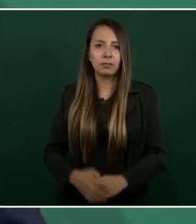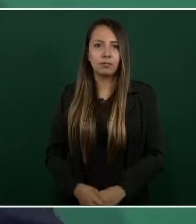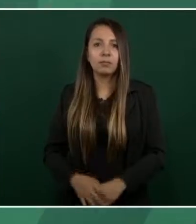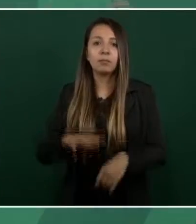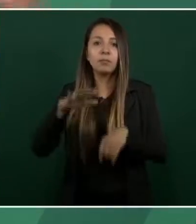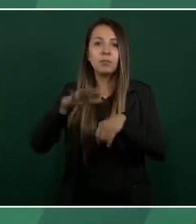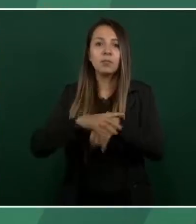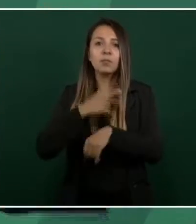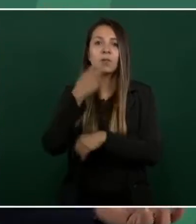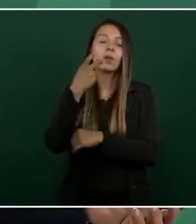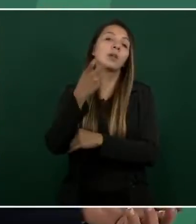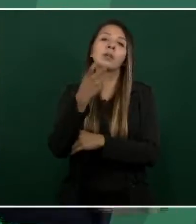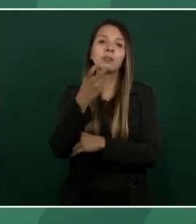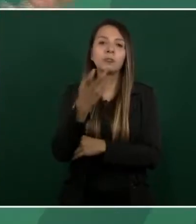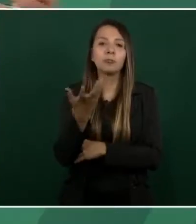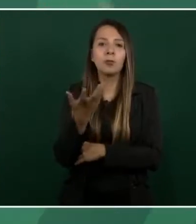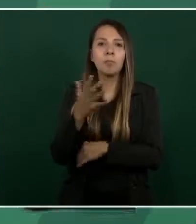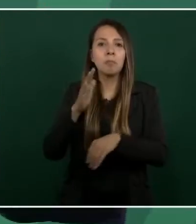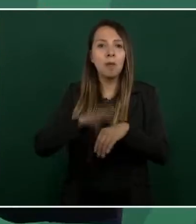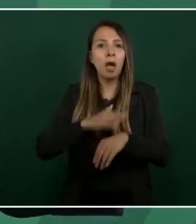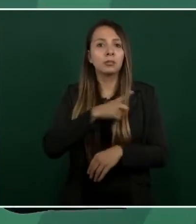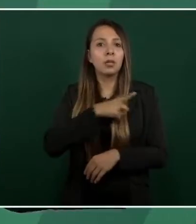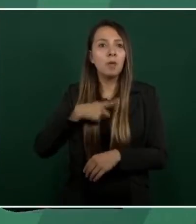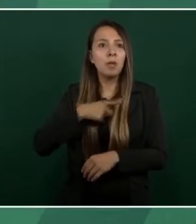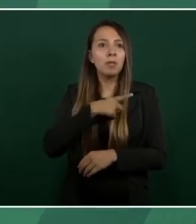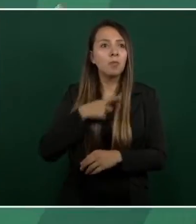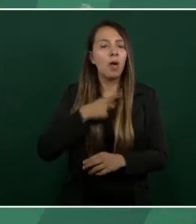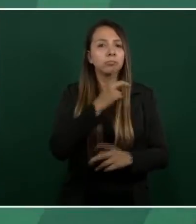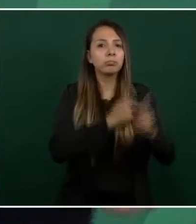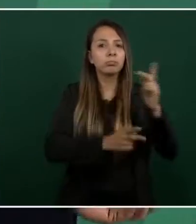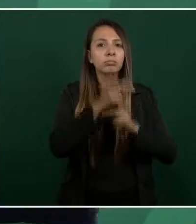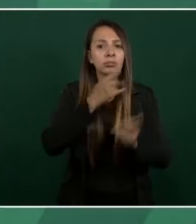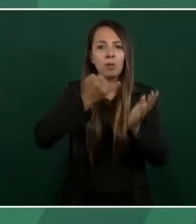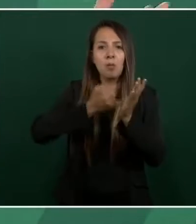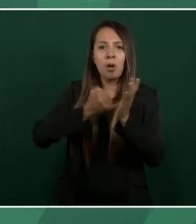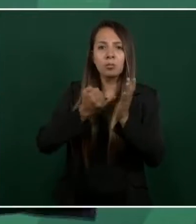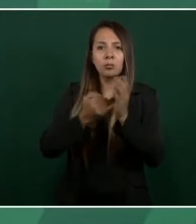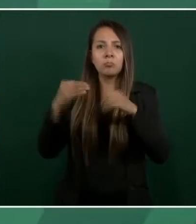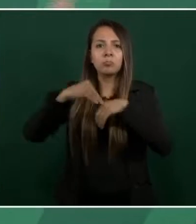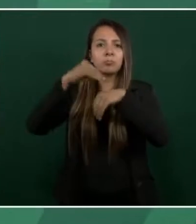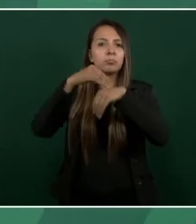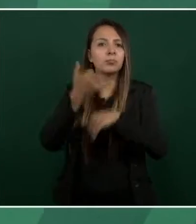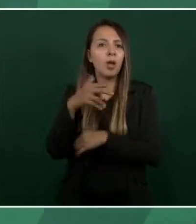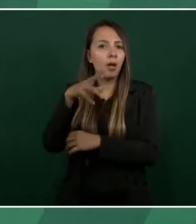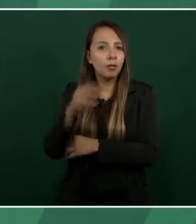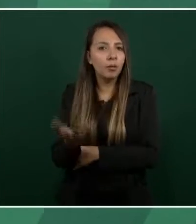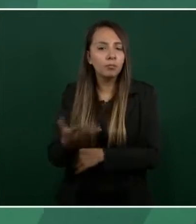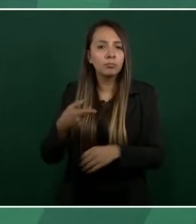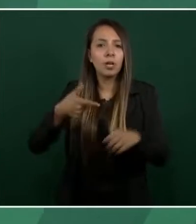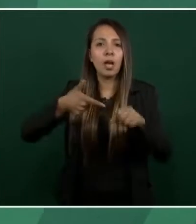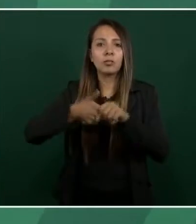Por eso no endeudamos al país, no se aumentan impuestos. Por eso es más barata la gasolina